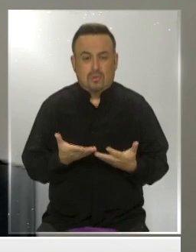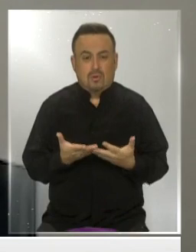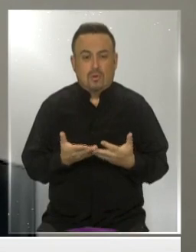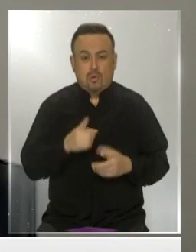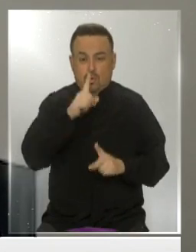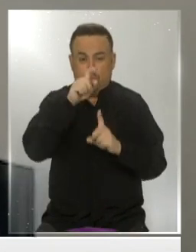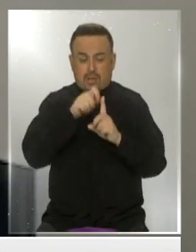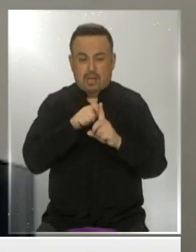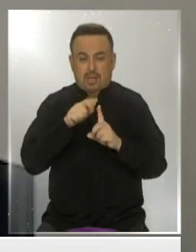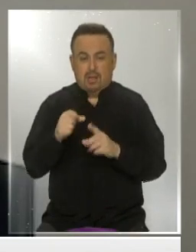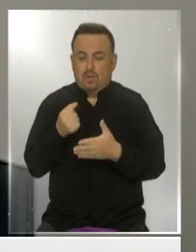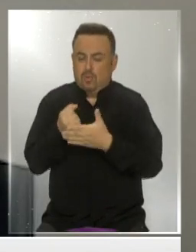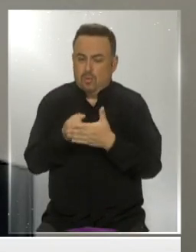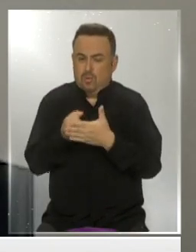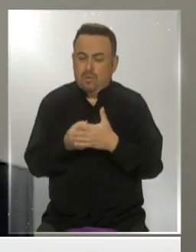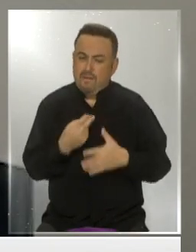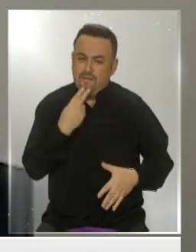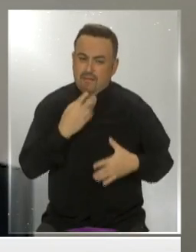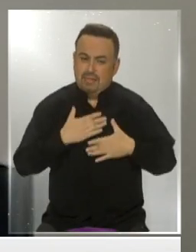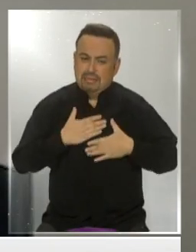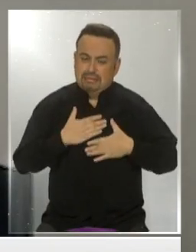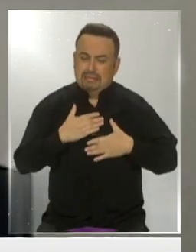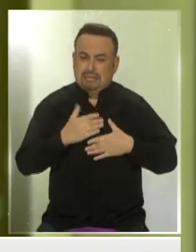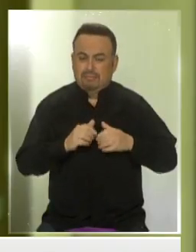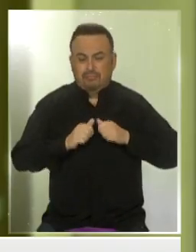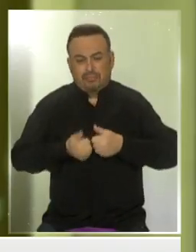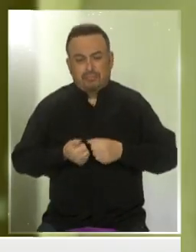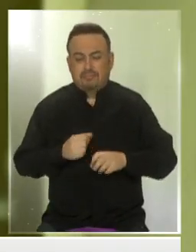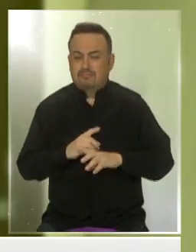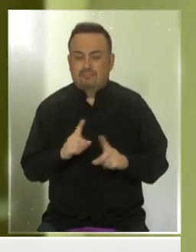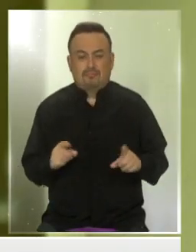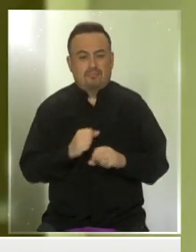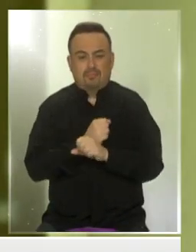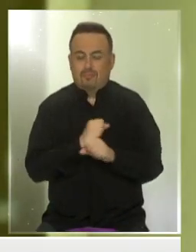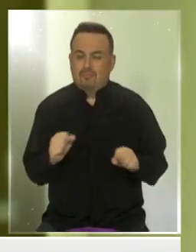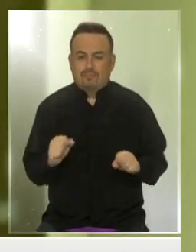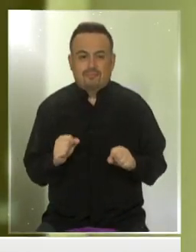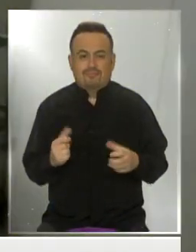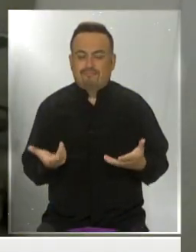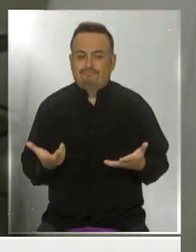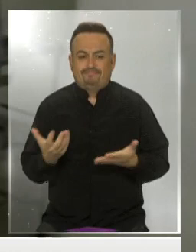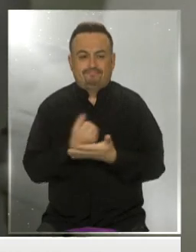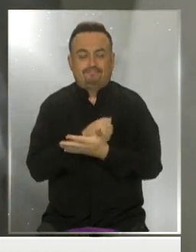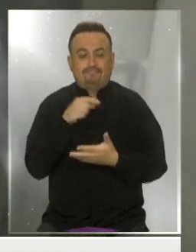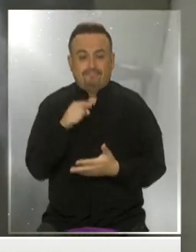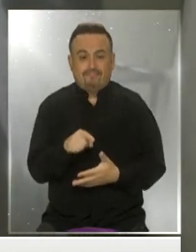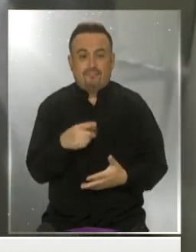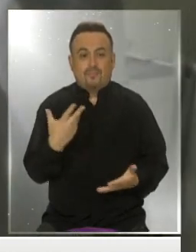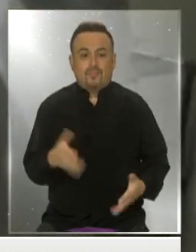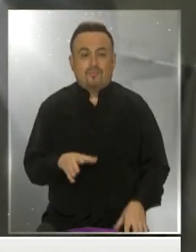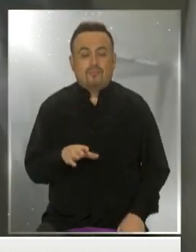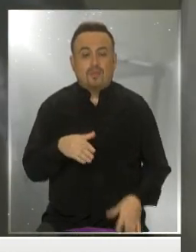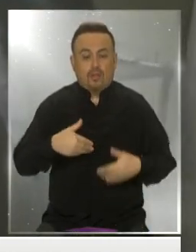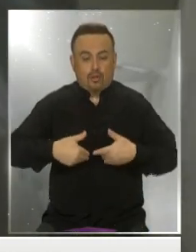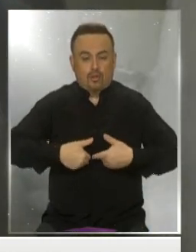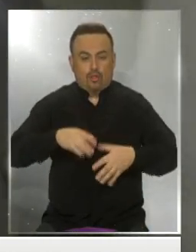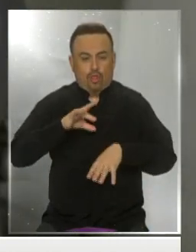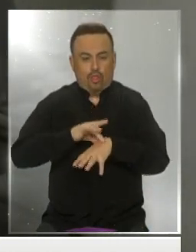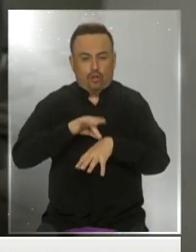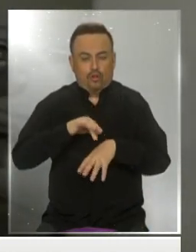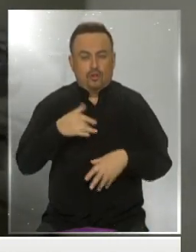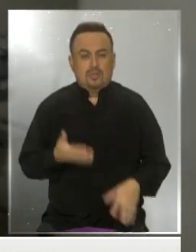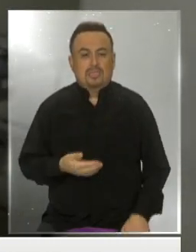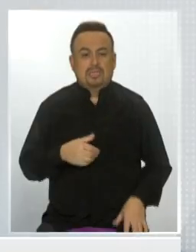un mes luchando por superar esta enfermedad. Pero no lo logró. René Sánchez era gastroenterólogo,